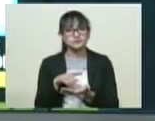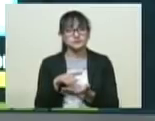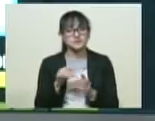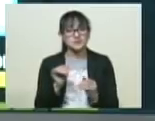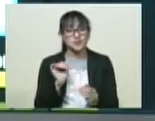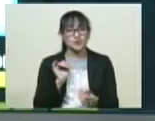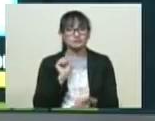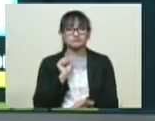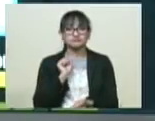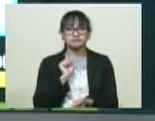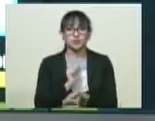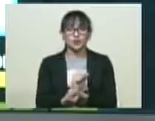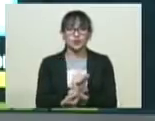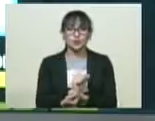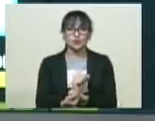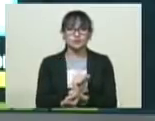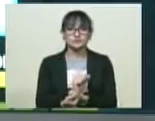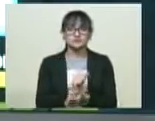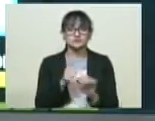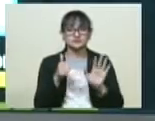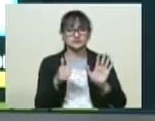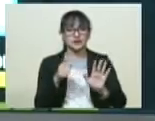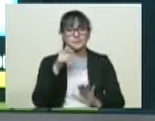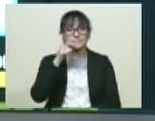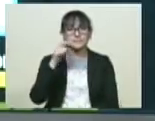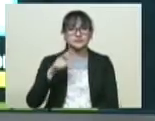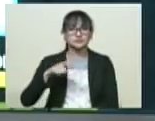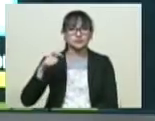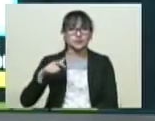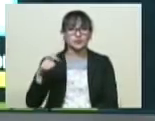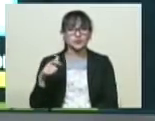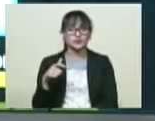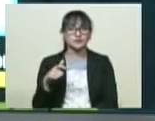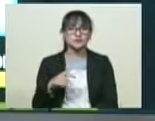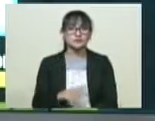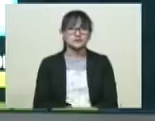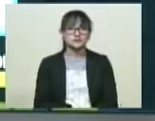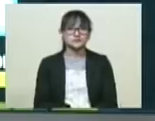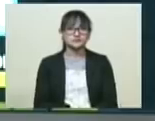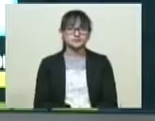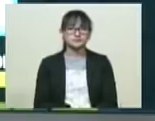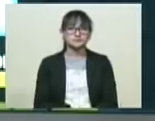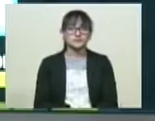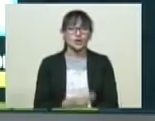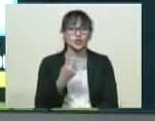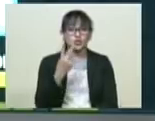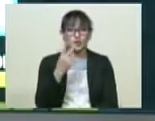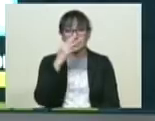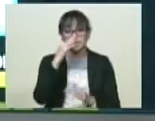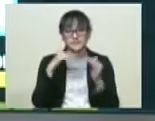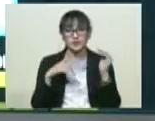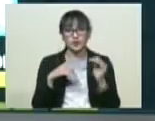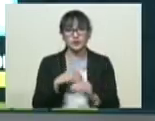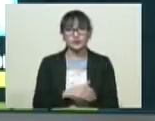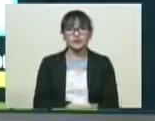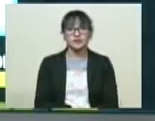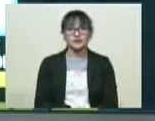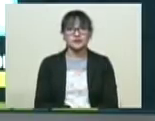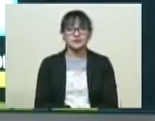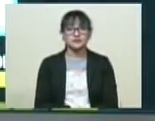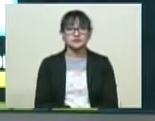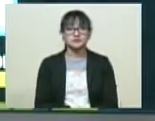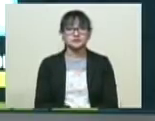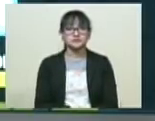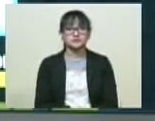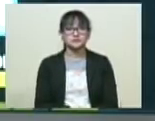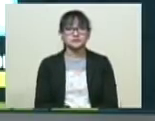detención de 6 personas, entre ellas 2 menores de edad,